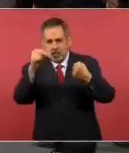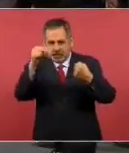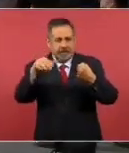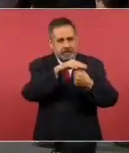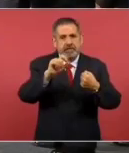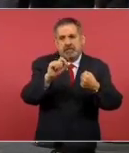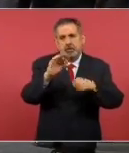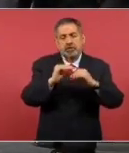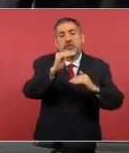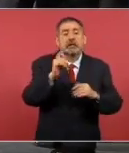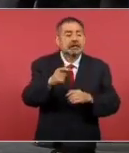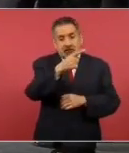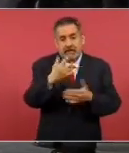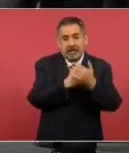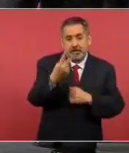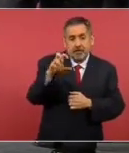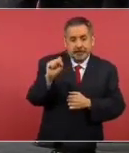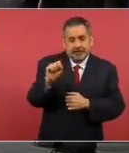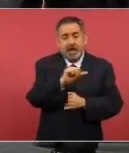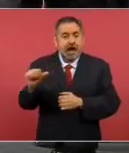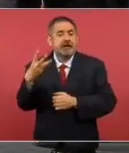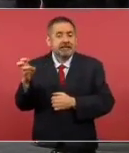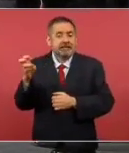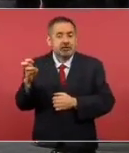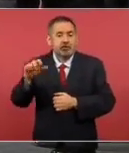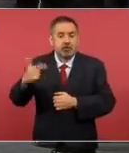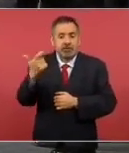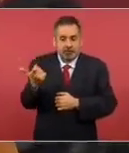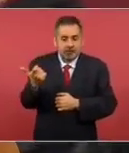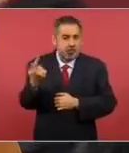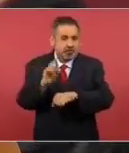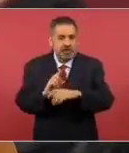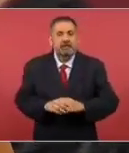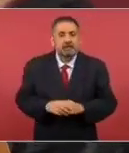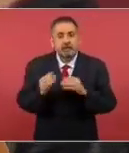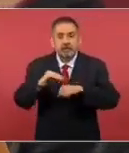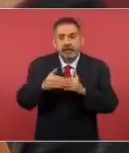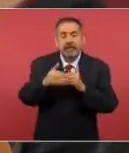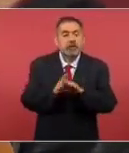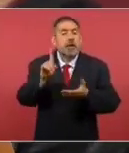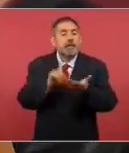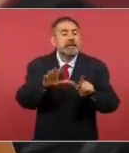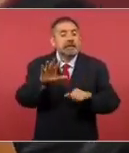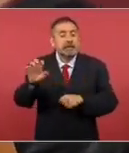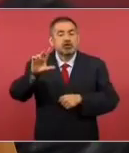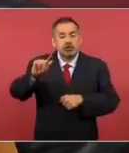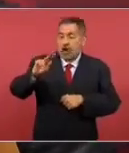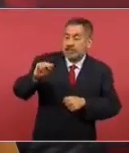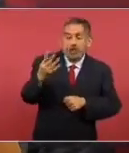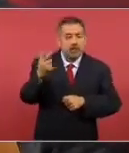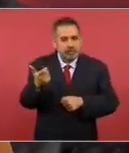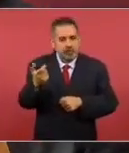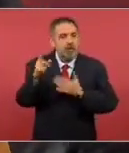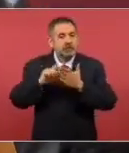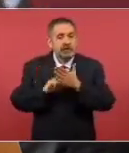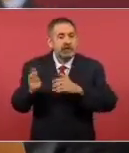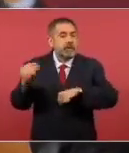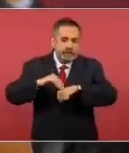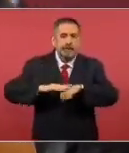norte Por lo cual pasará de 260 a 300 12 pesos al día un incremento de mil quinientos ochenta y cuatro pesos mensuales